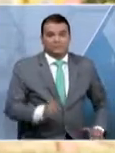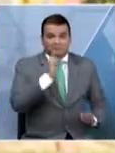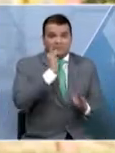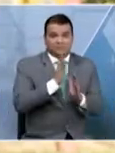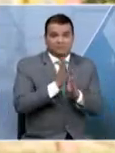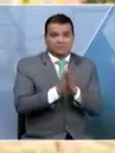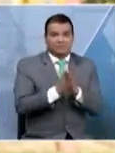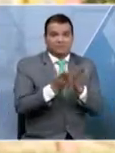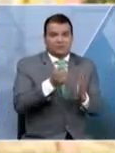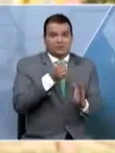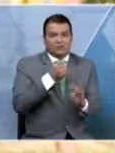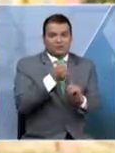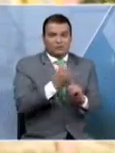minutos está en ti está en todas partes